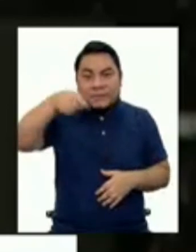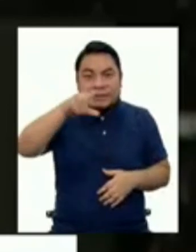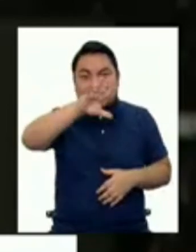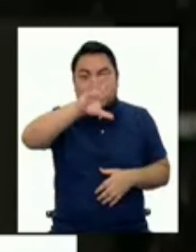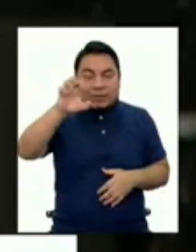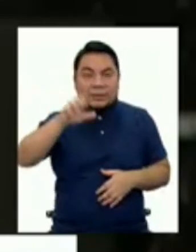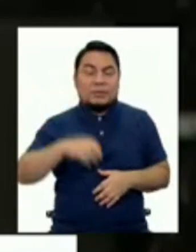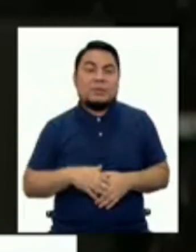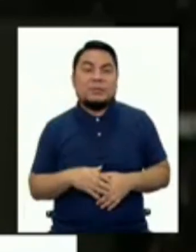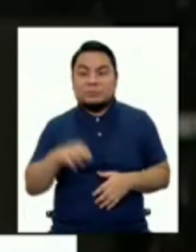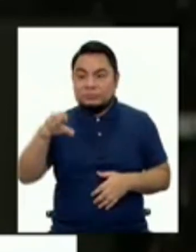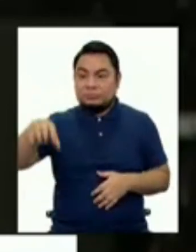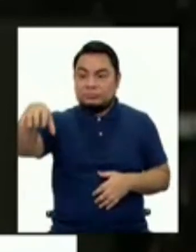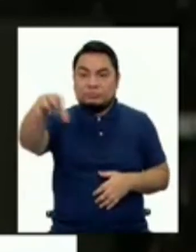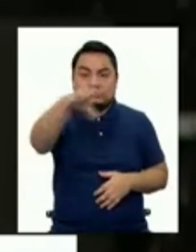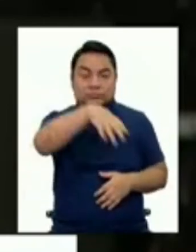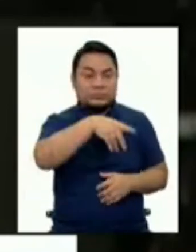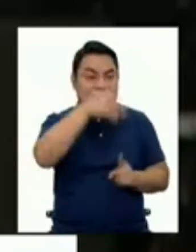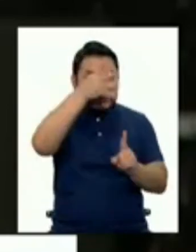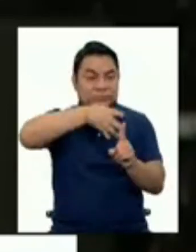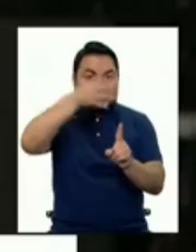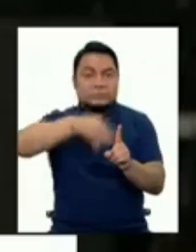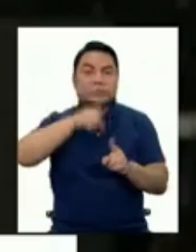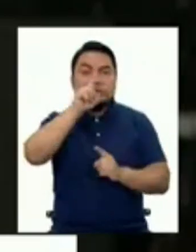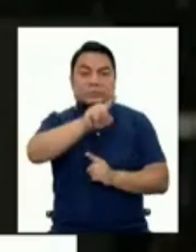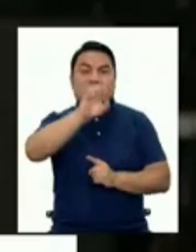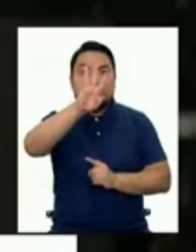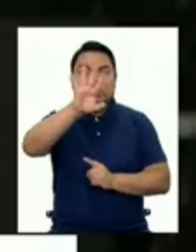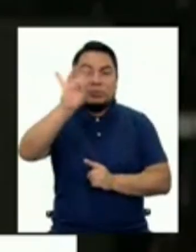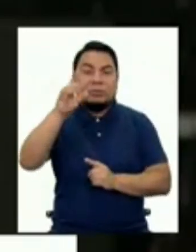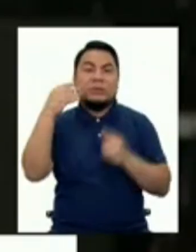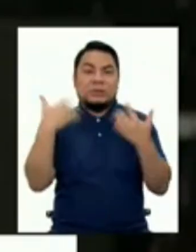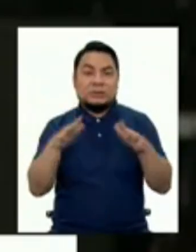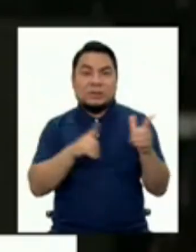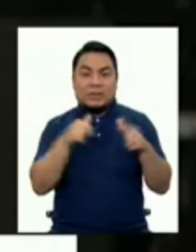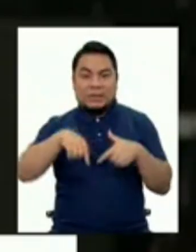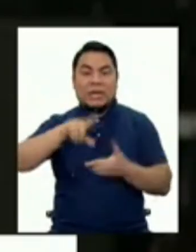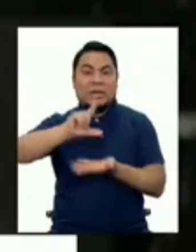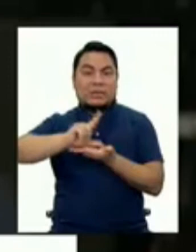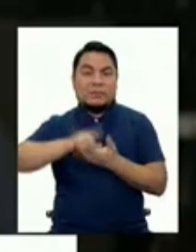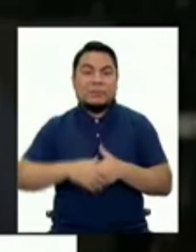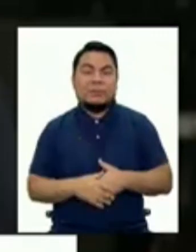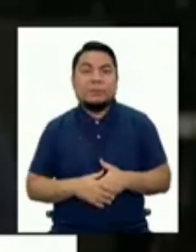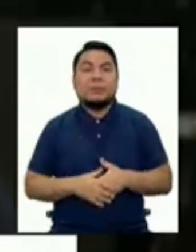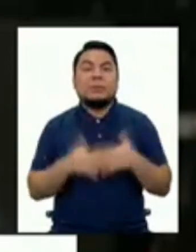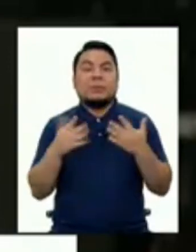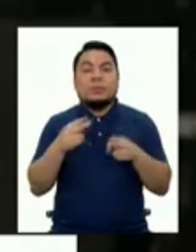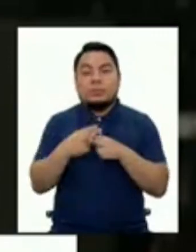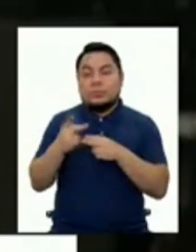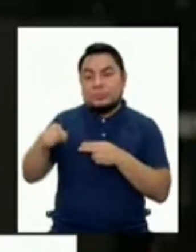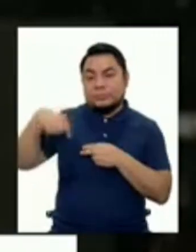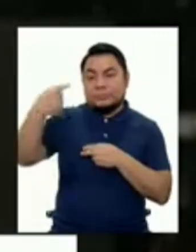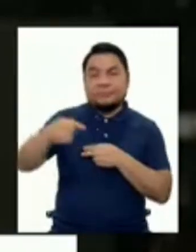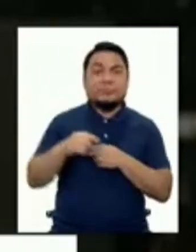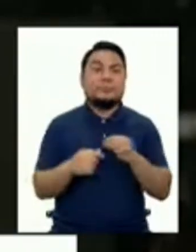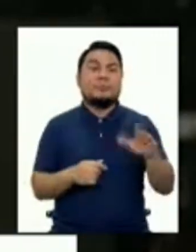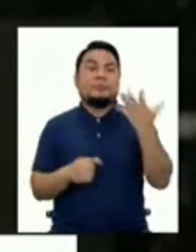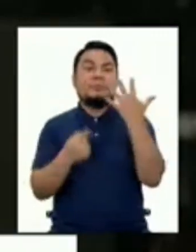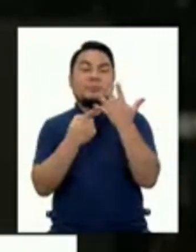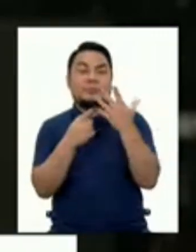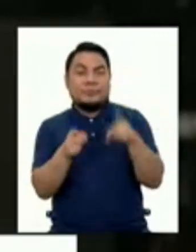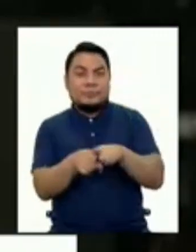1.550 puntos fijos, 148 ya se encuentran en Lima. Estamos prontos en la quinta medida